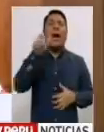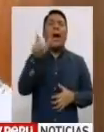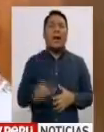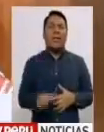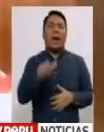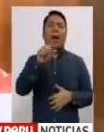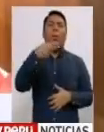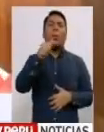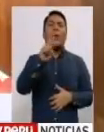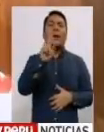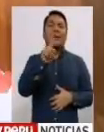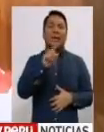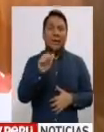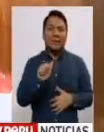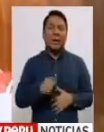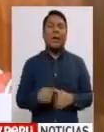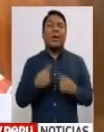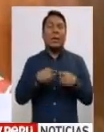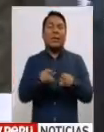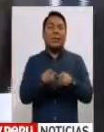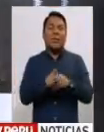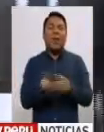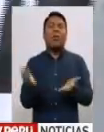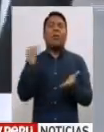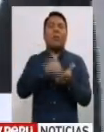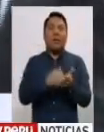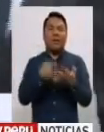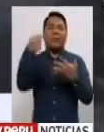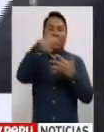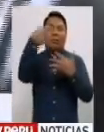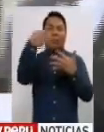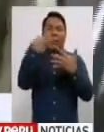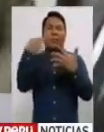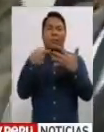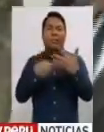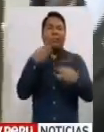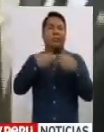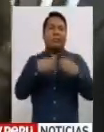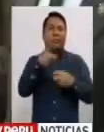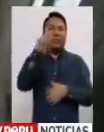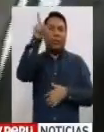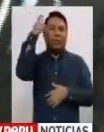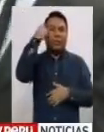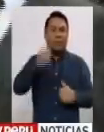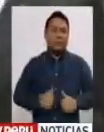Esta sentencia significa un tropiezo más en su accidentada carrera política.